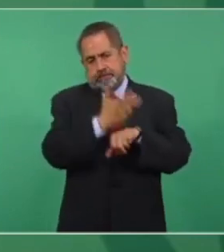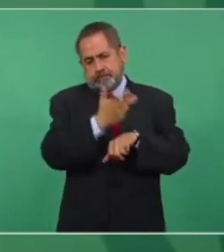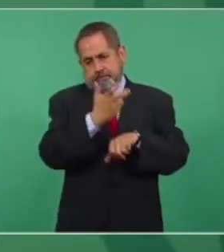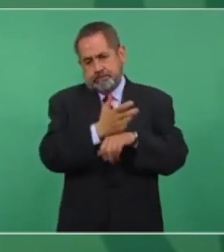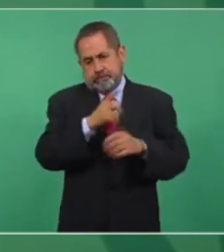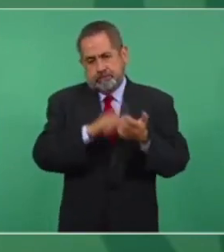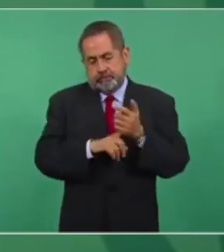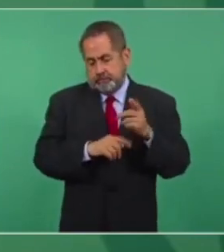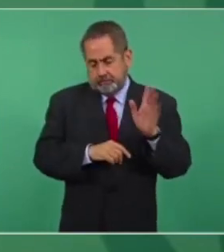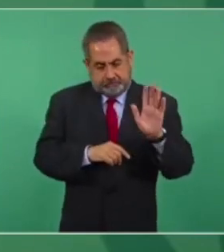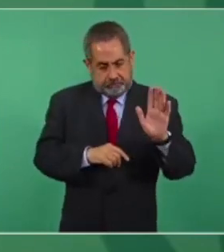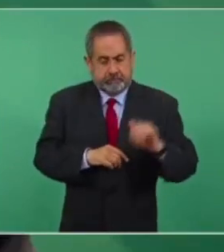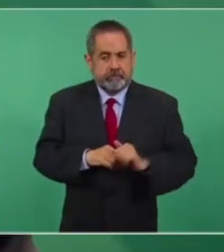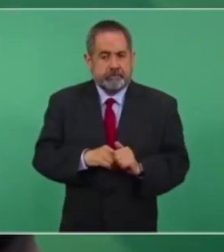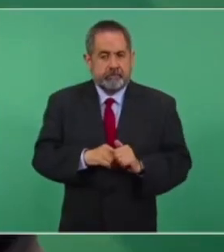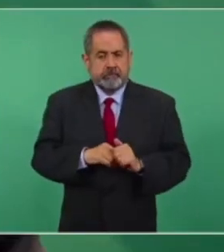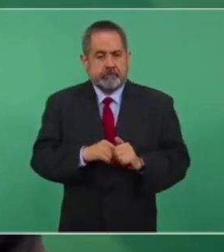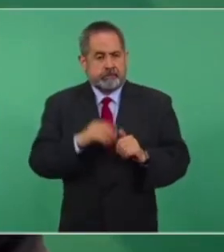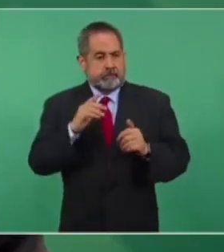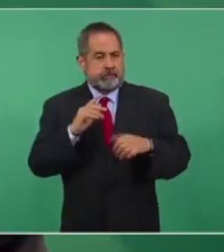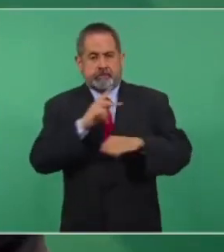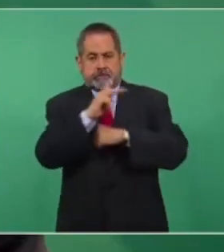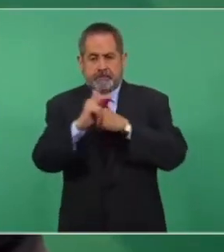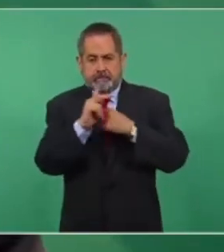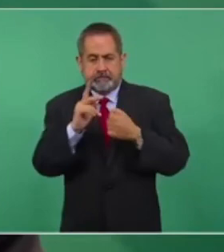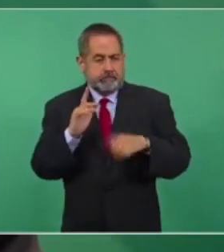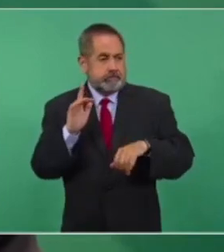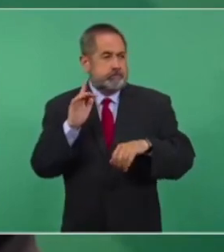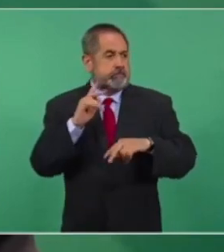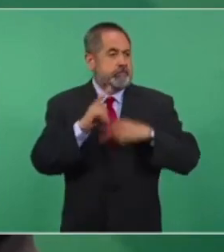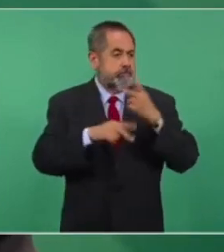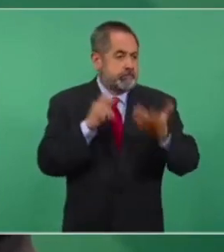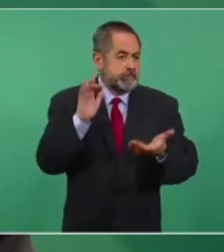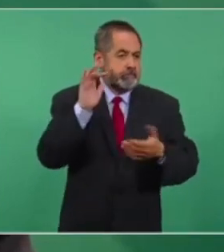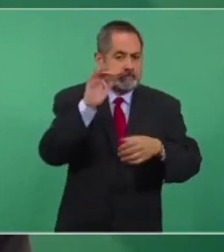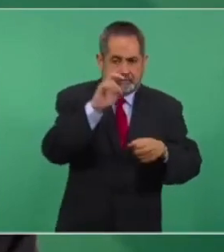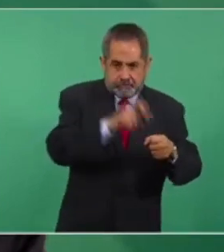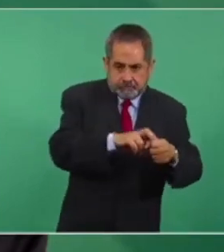todo del país que visito,